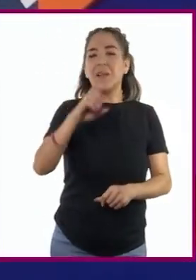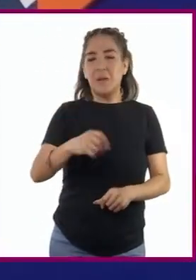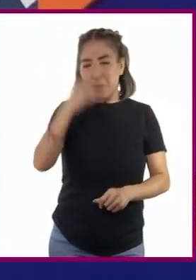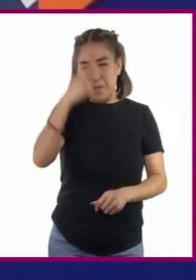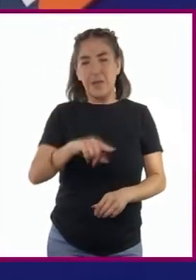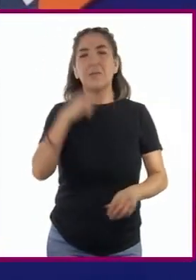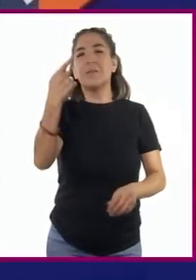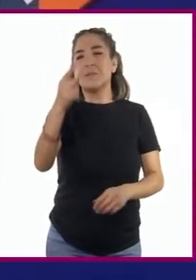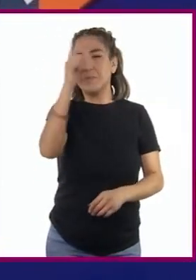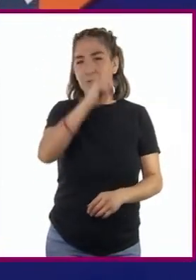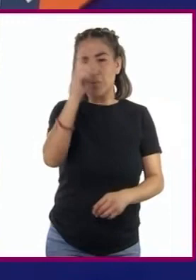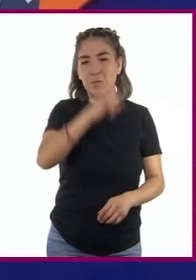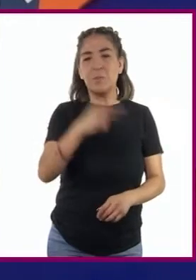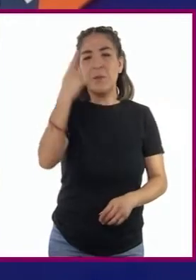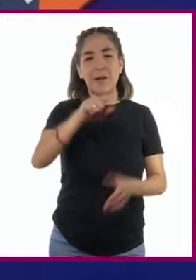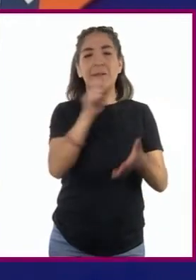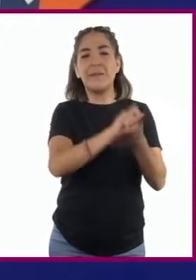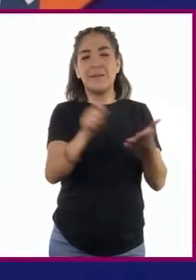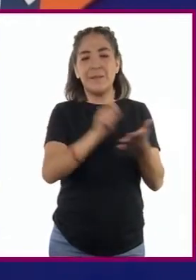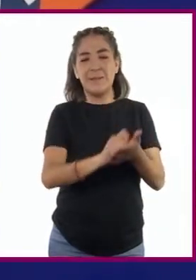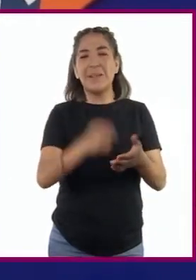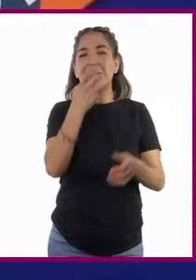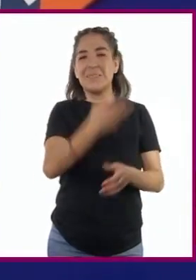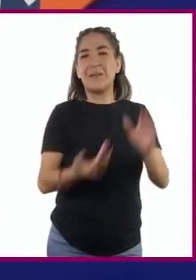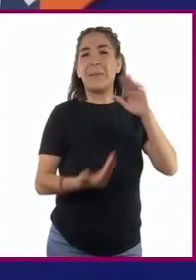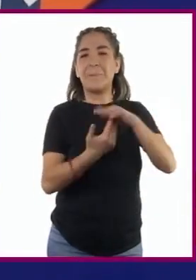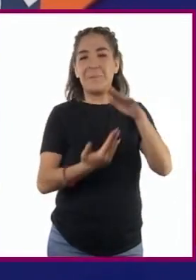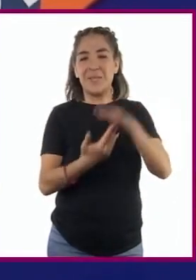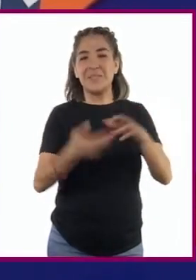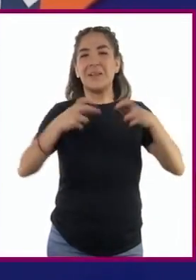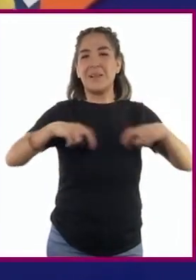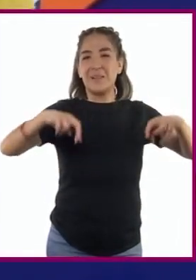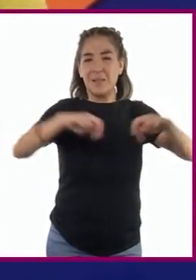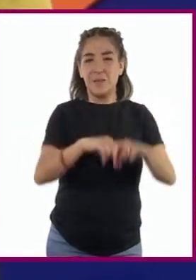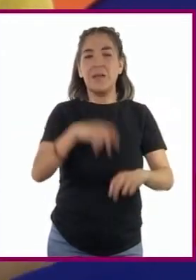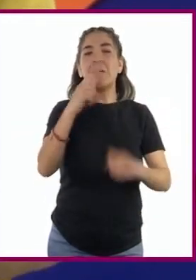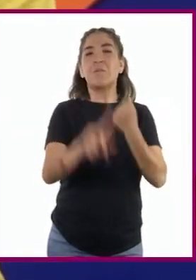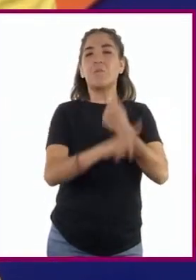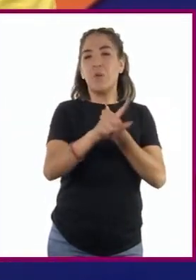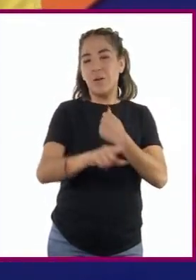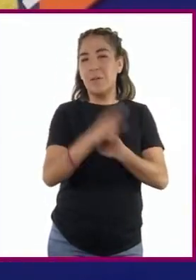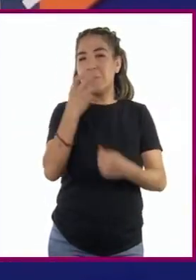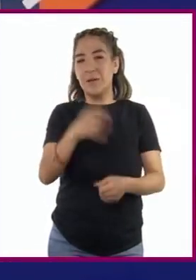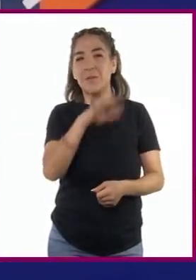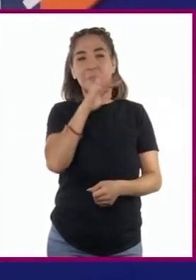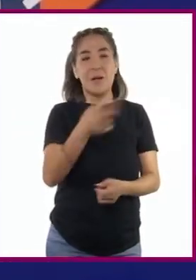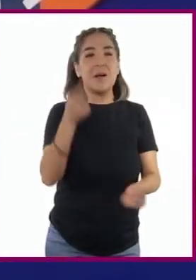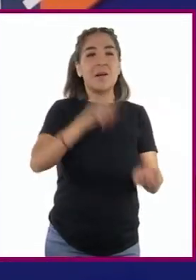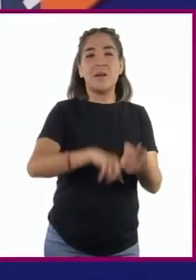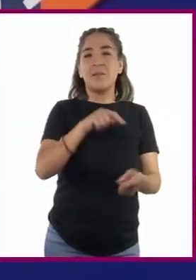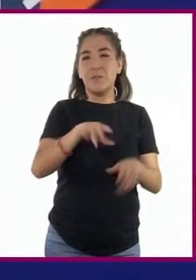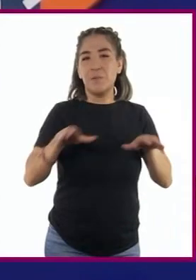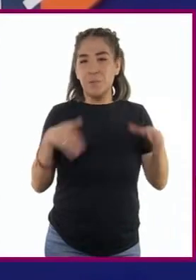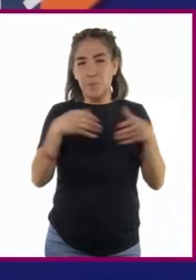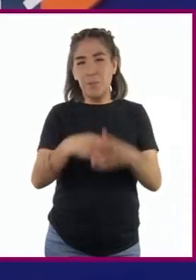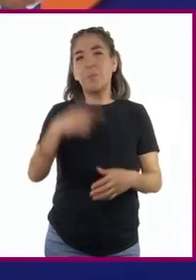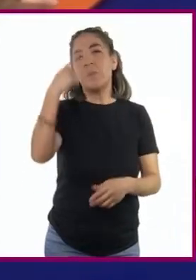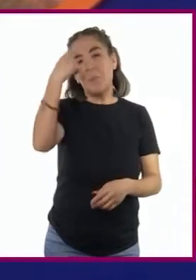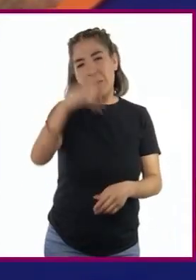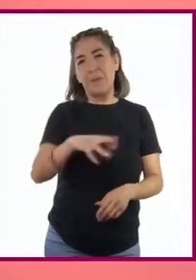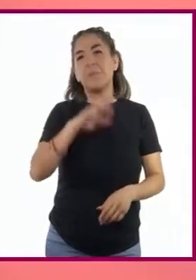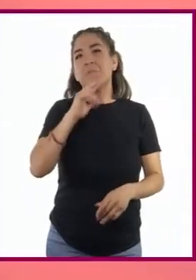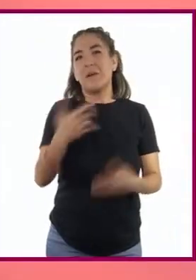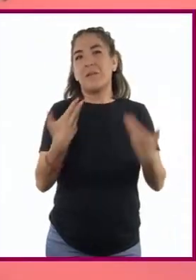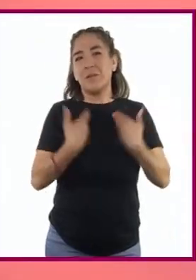damos sugerencias para que sus notas sobre la mesa redonda, el problema de la basura en nuestra comunidad, tengan una mejor